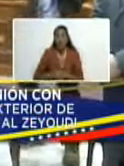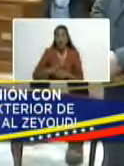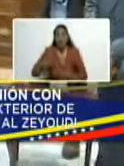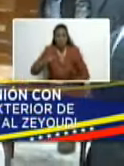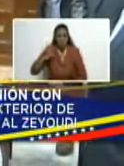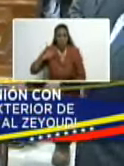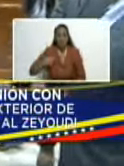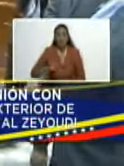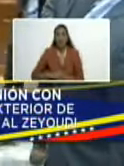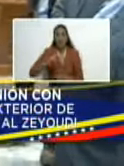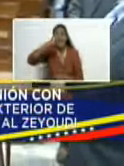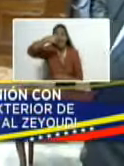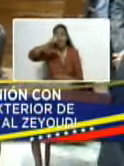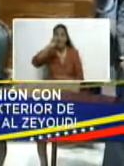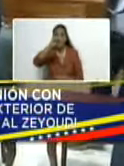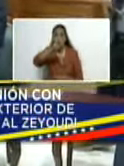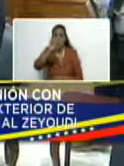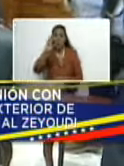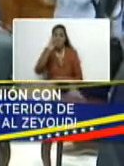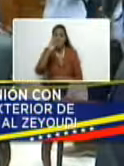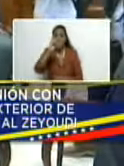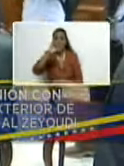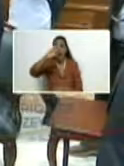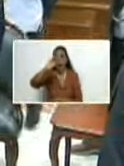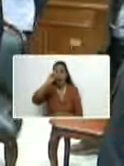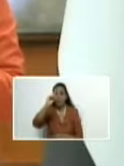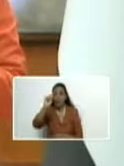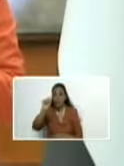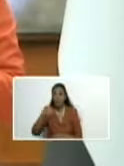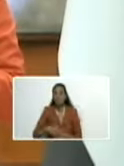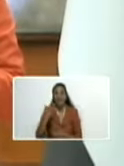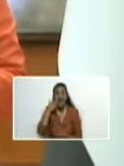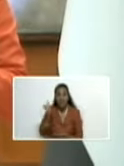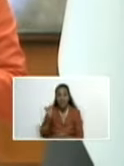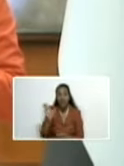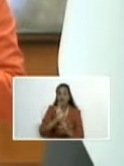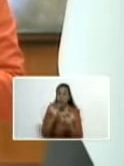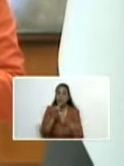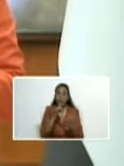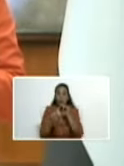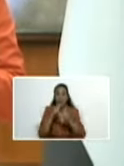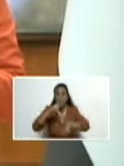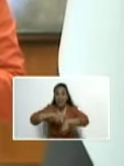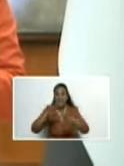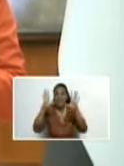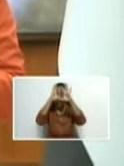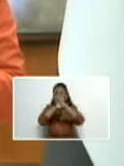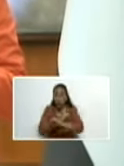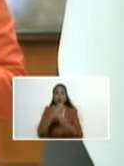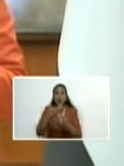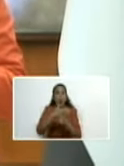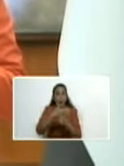excelencia doctor Thani Bin Ahmed al-Sayoudi. Es parte de la información que nosotros podemos